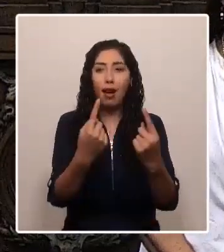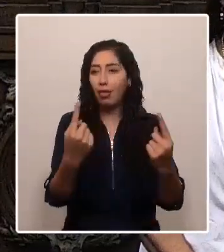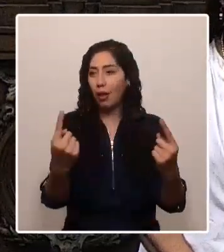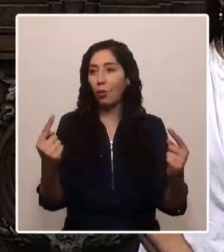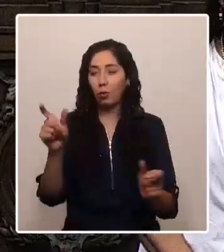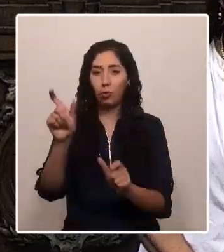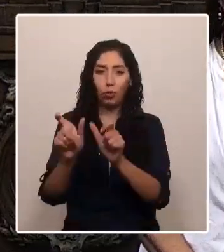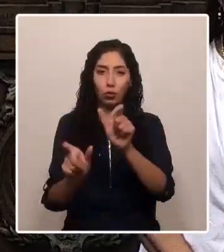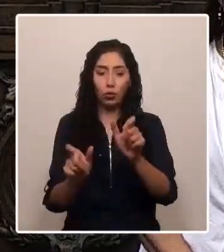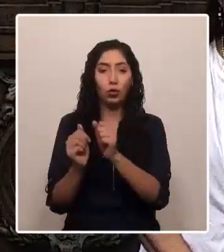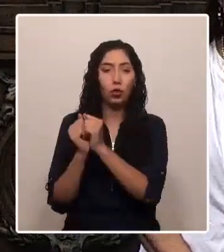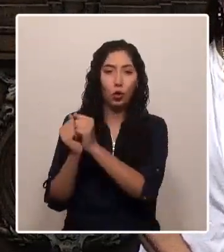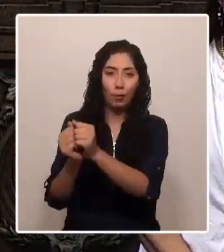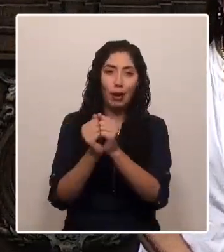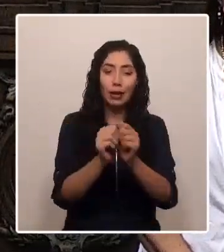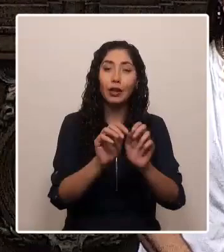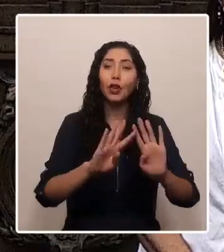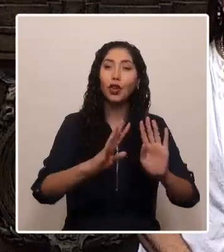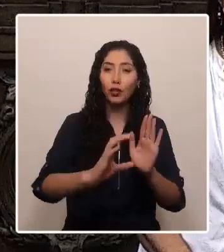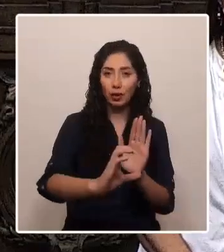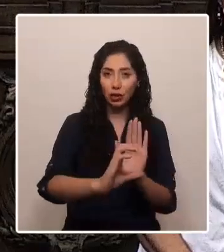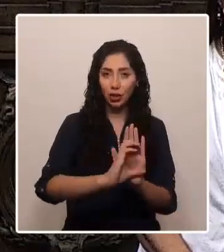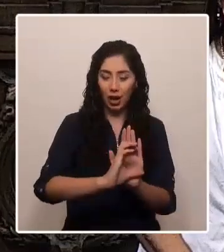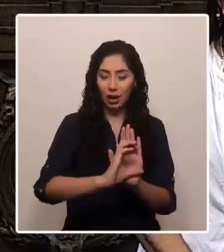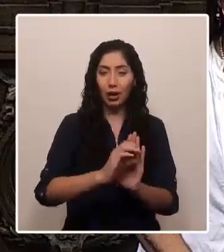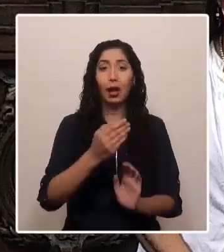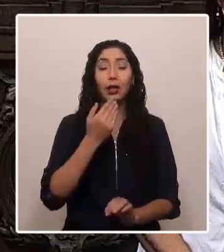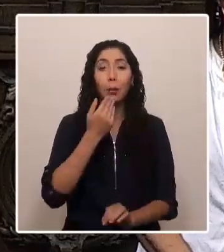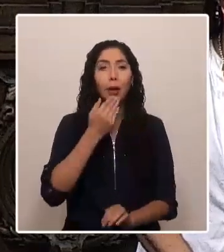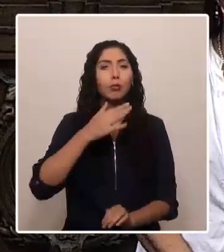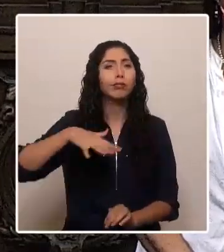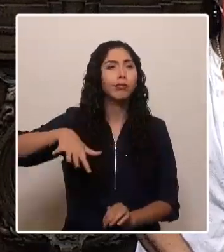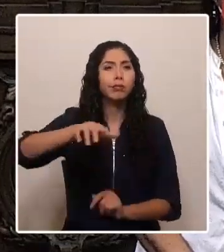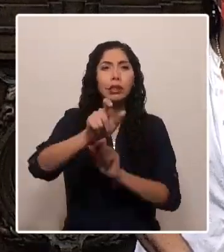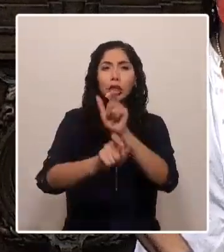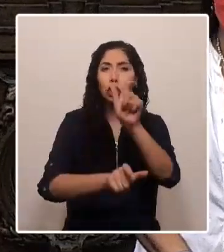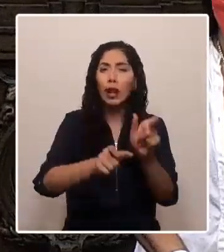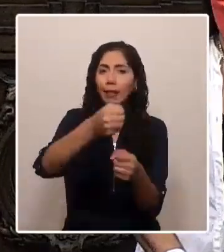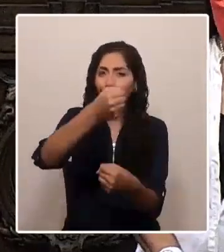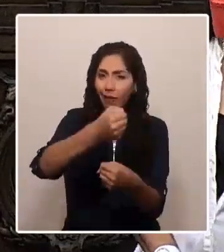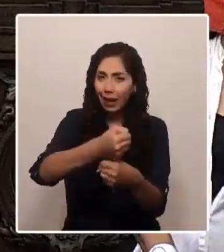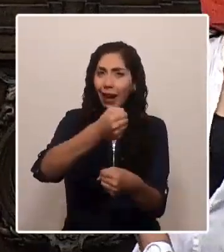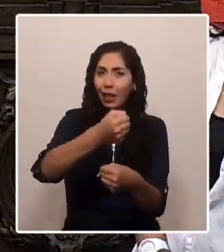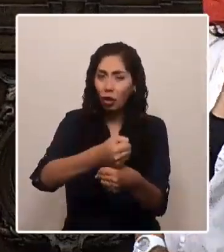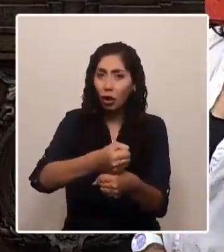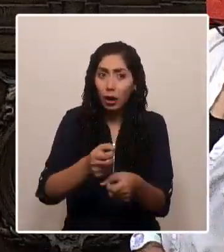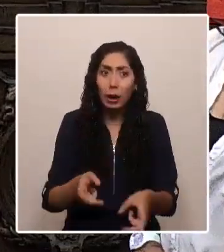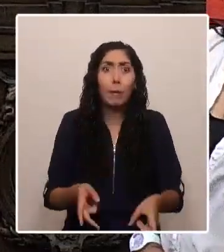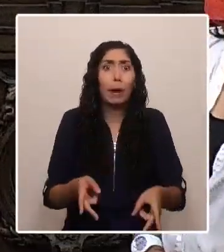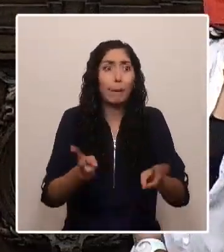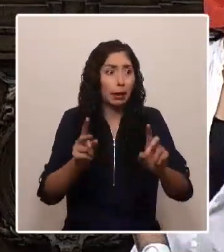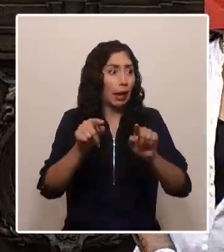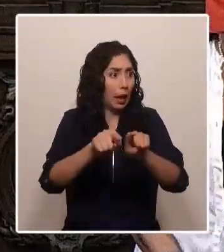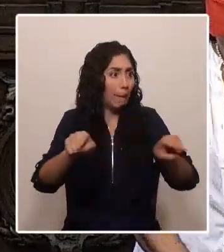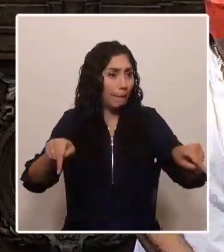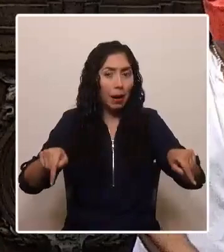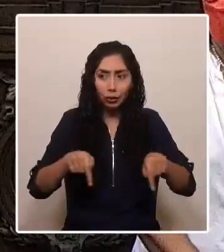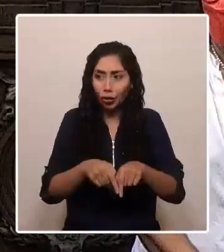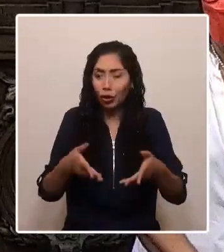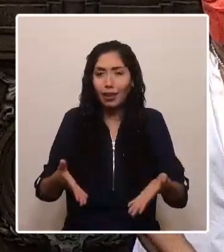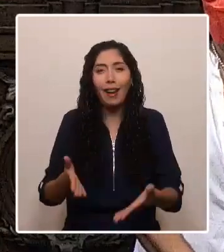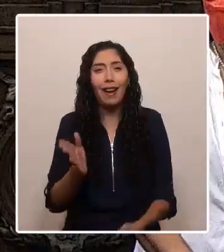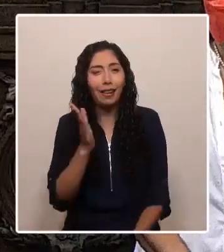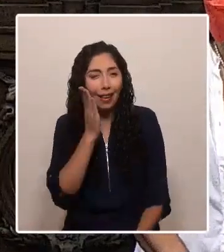y las compañeras convencionales, a los y las trabajadoras que hacen de los espacios agradables,